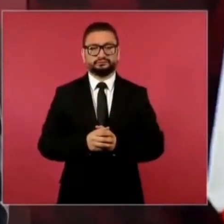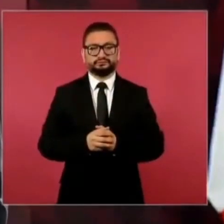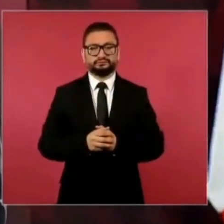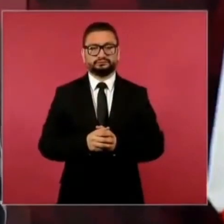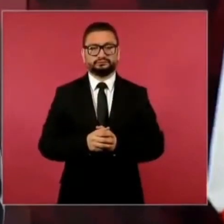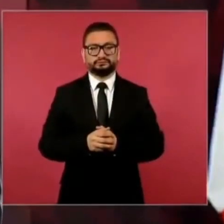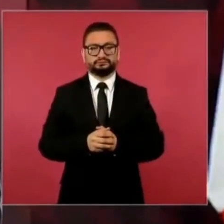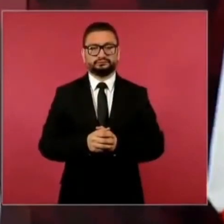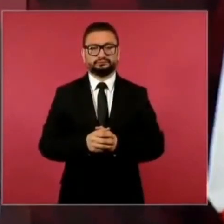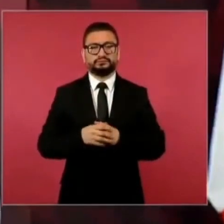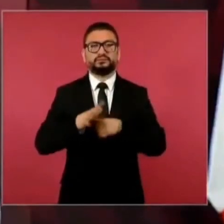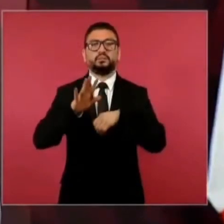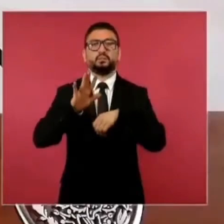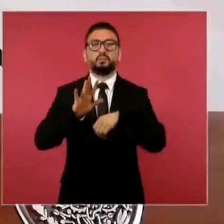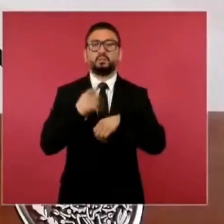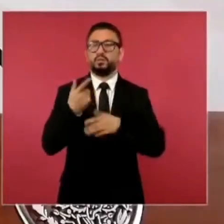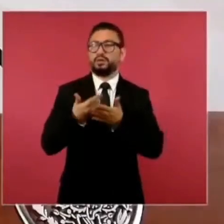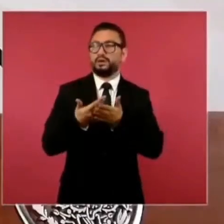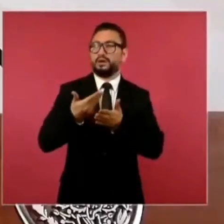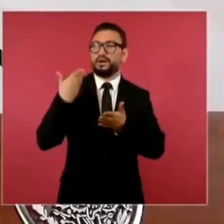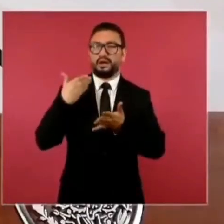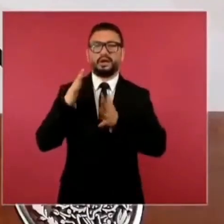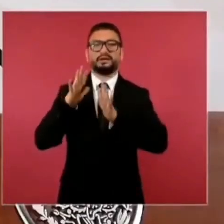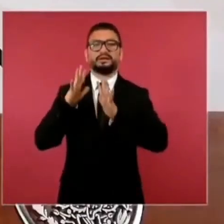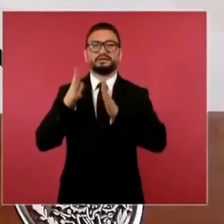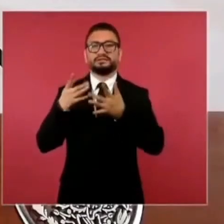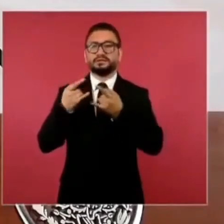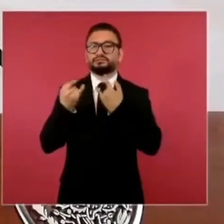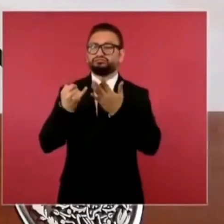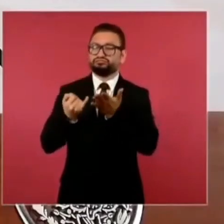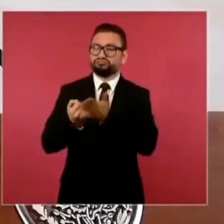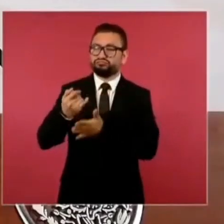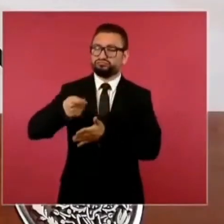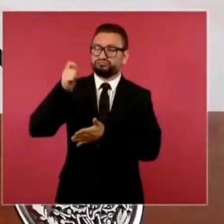porque hay jurisprudencia sobre el caso.